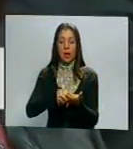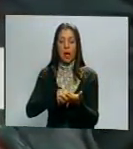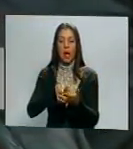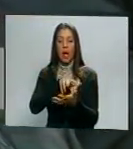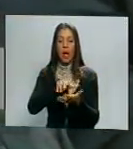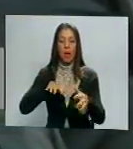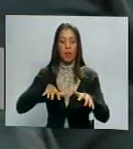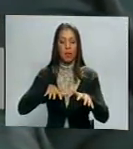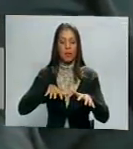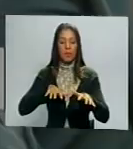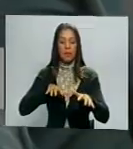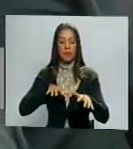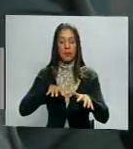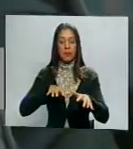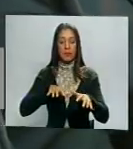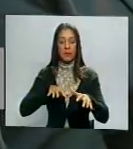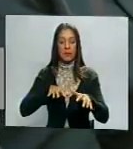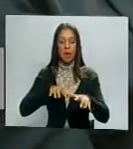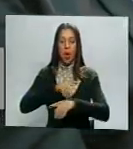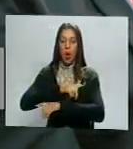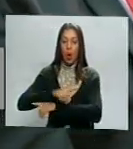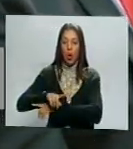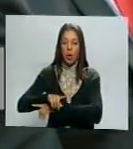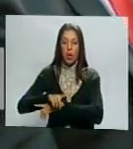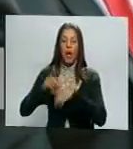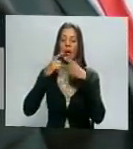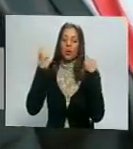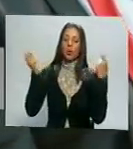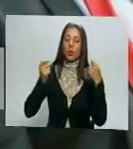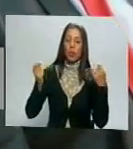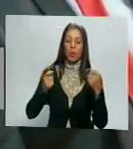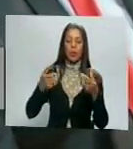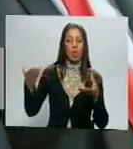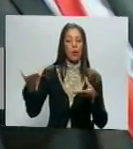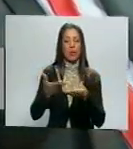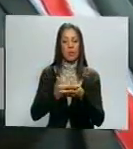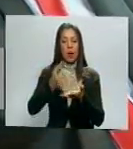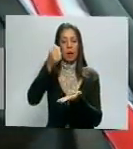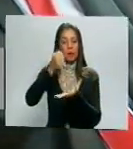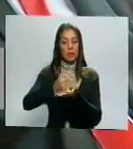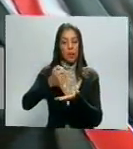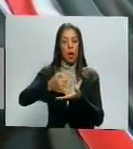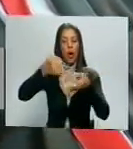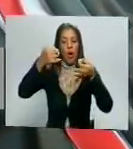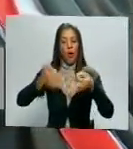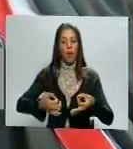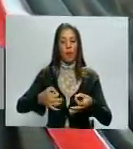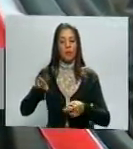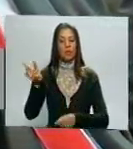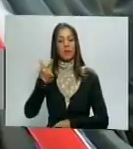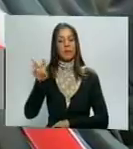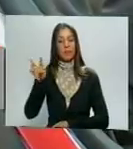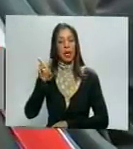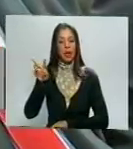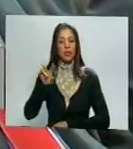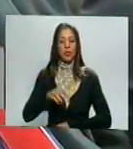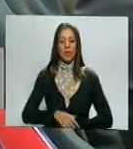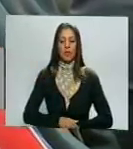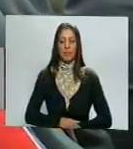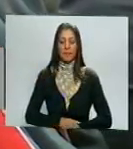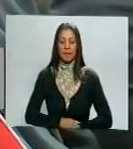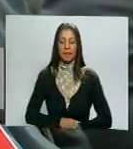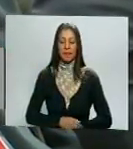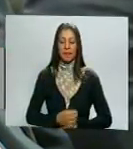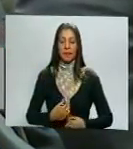fueron aprobados por unanimidad. Se ordenó su publicación en la Gaceta Oficial de la República Bolivariana de